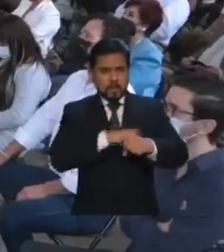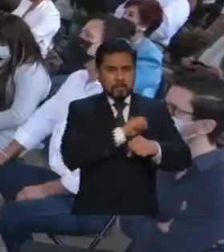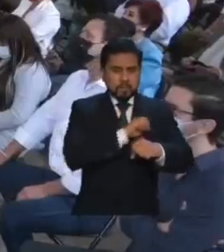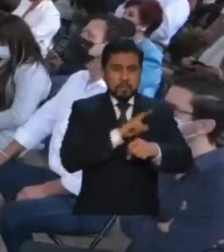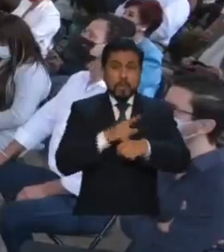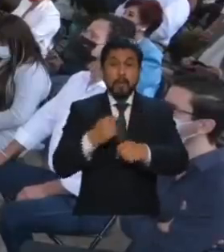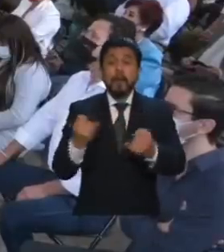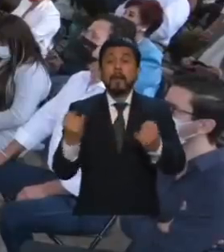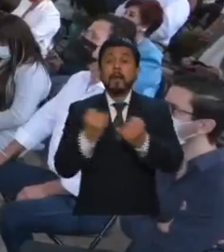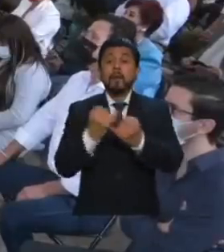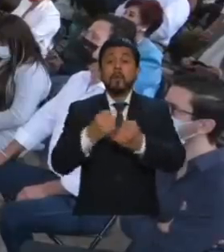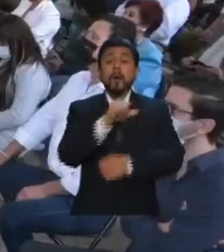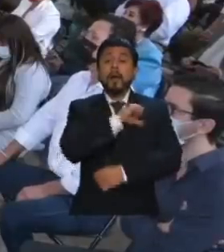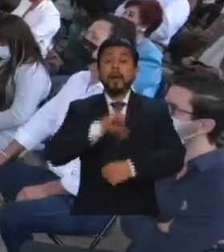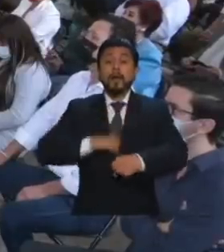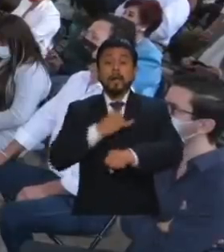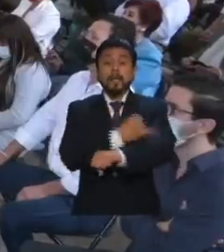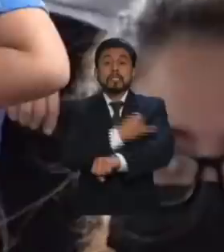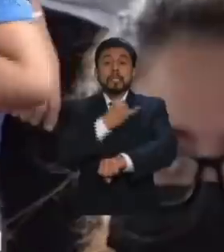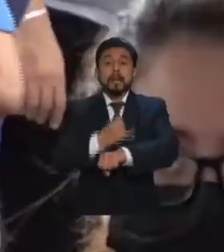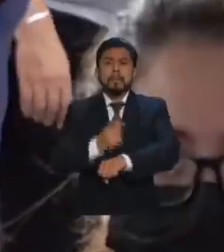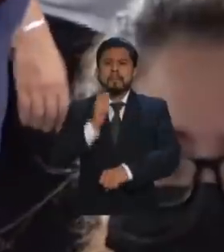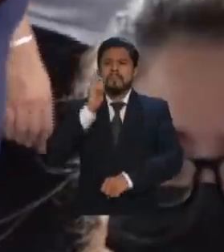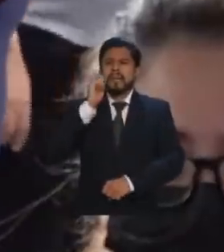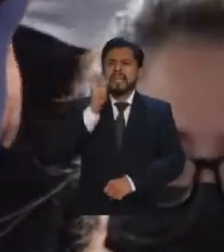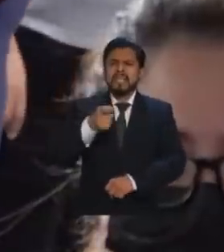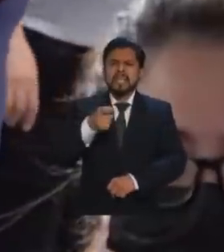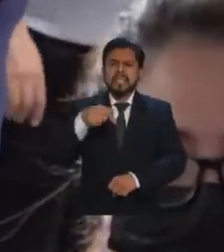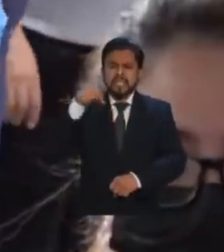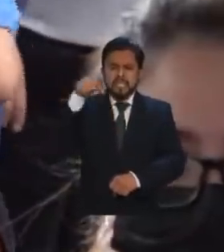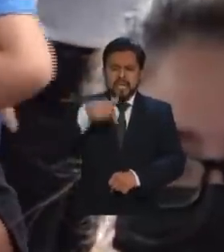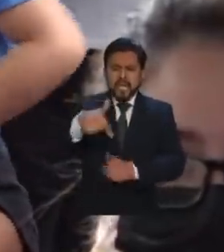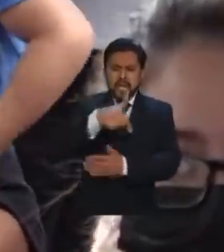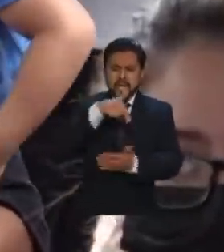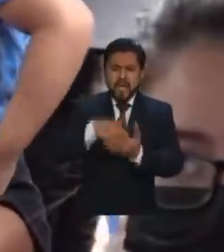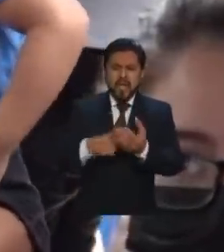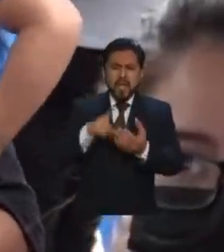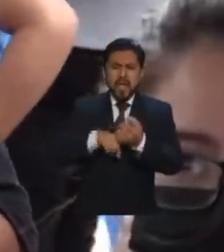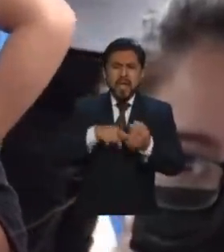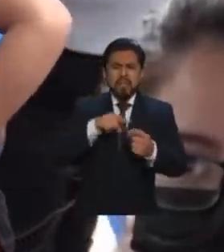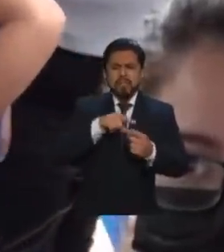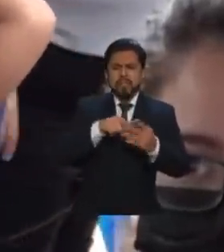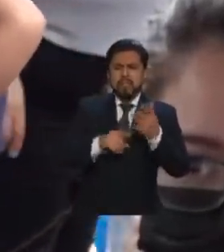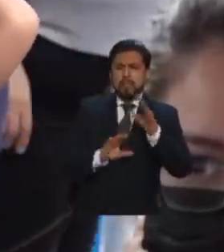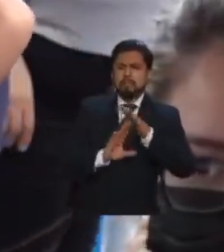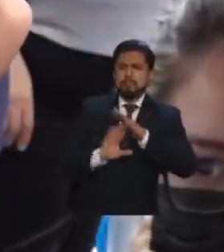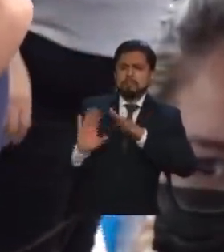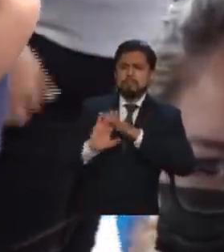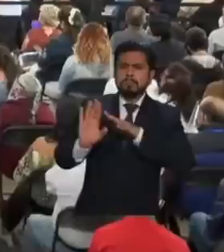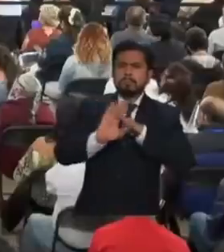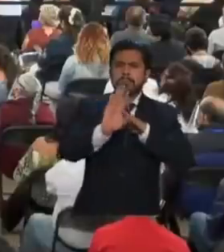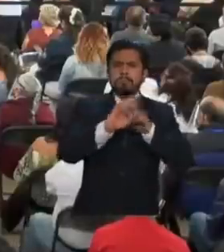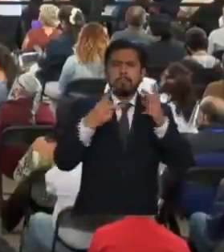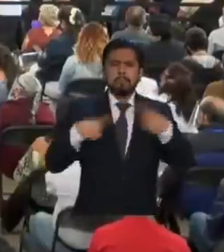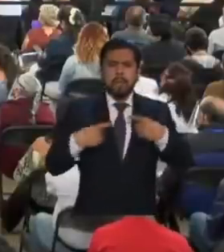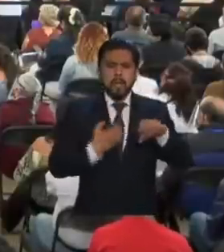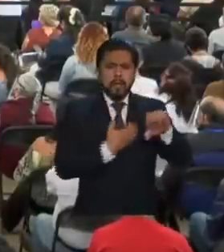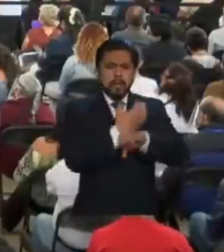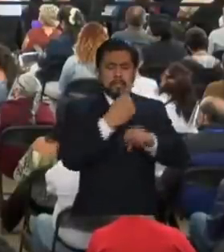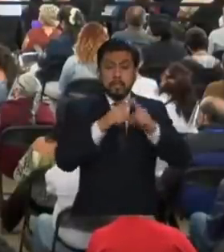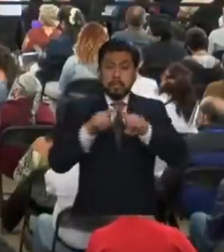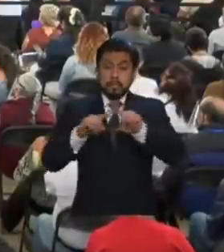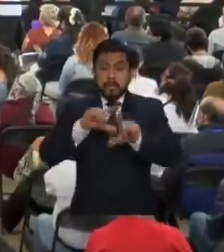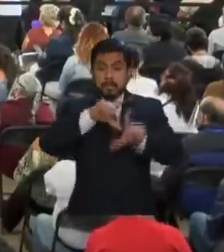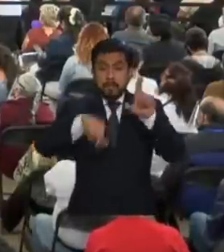Ciudad de México por distintas migraciones, migración de distintos estados de la República, particularmente